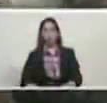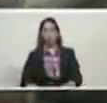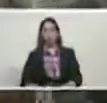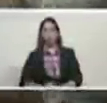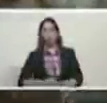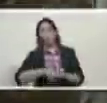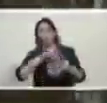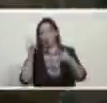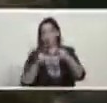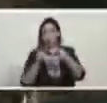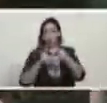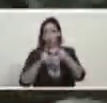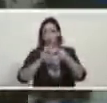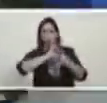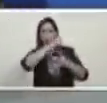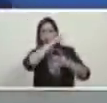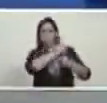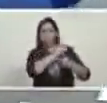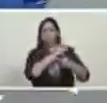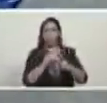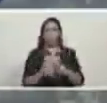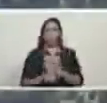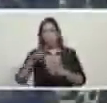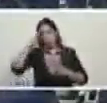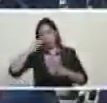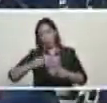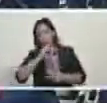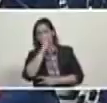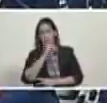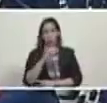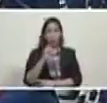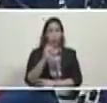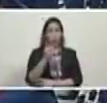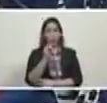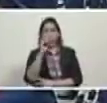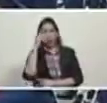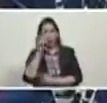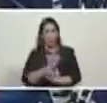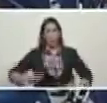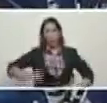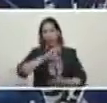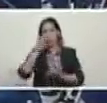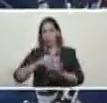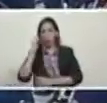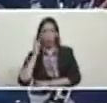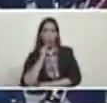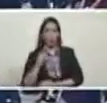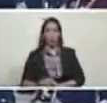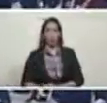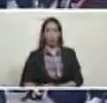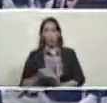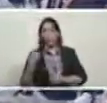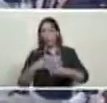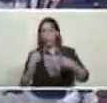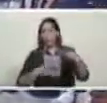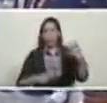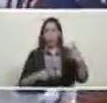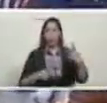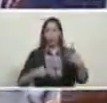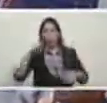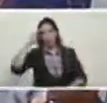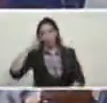jefe Remigio Ceballos Hichazo, comandante estratégico operacional de la Fuerza Armada Nacional Bolivariana y de los señores